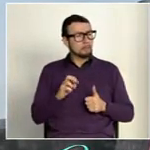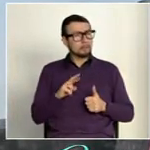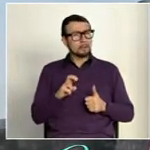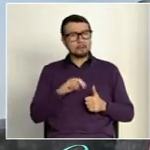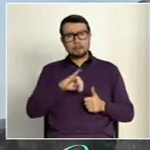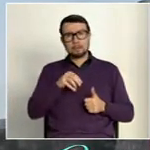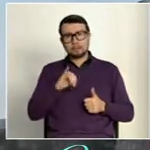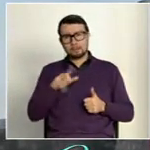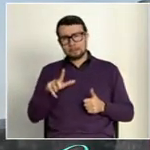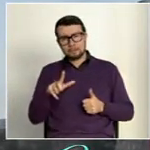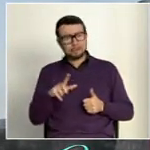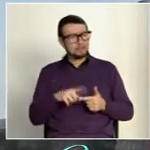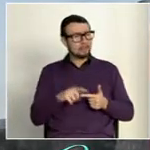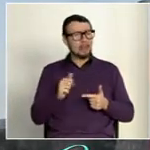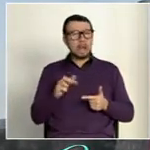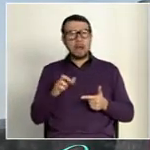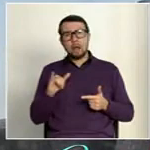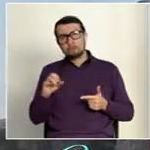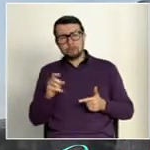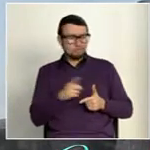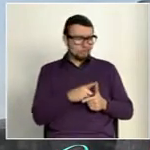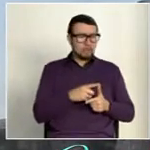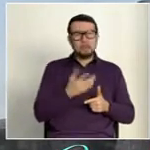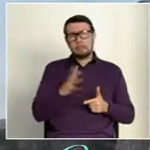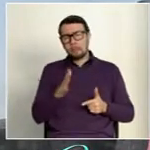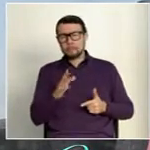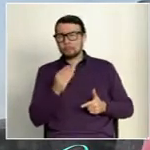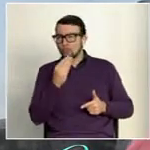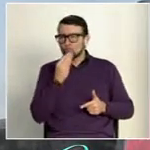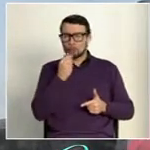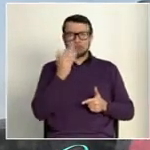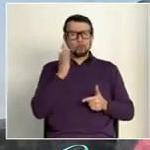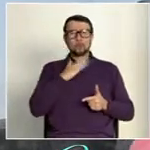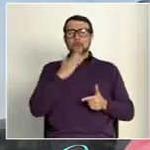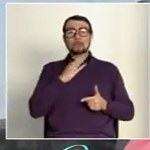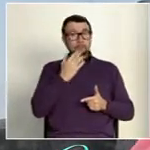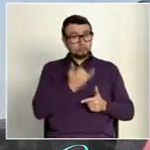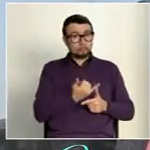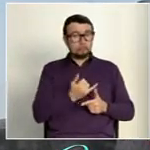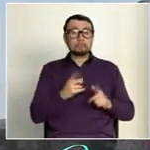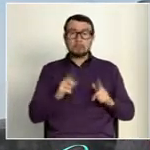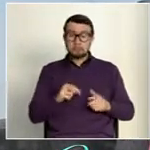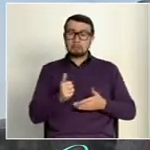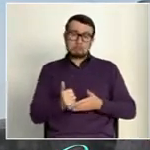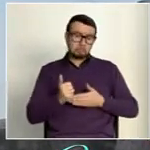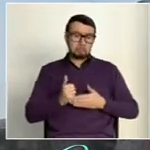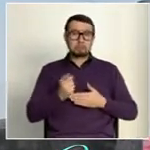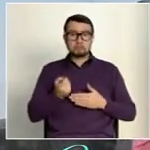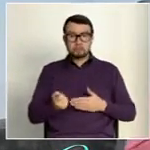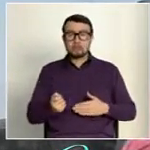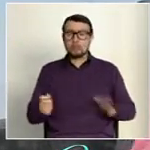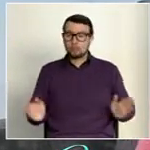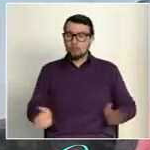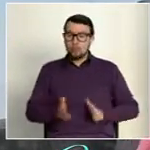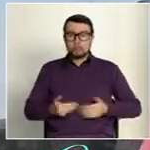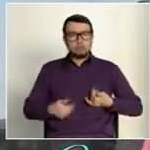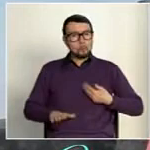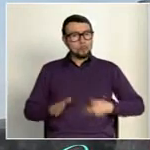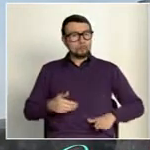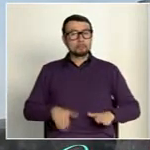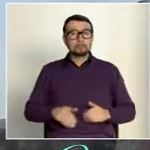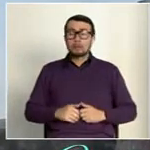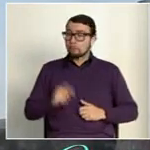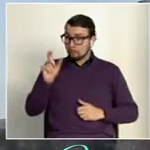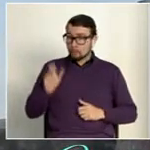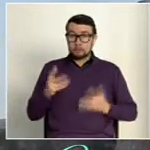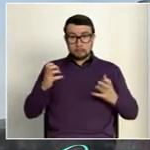Perejil, apio. Aunque perejil siempre tiende a ser sabor picante, pero también tiene también astringencia. Entonces eso ayuda a sacar. Una persona que